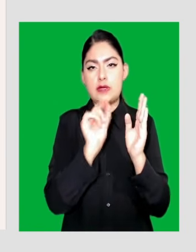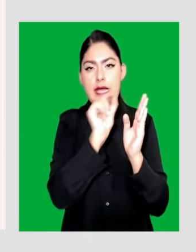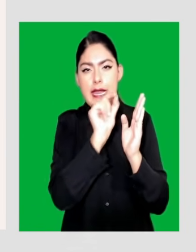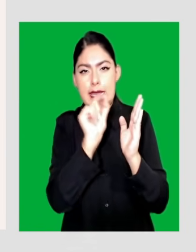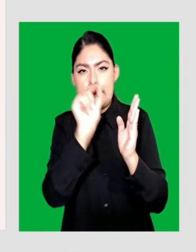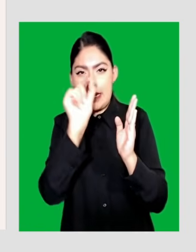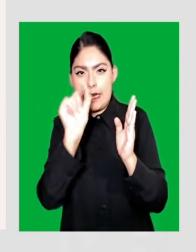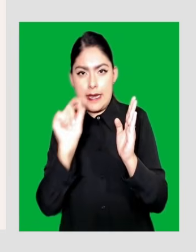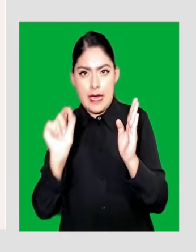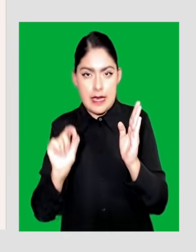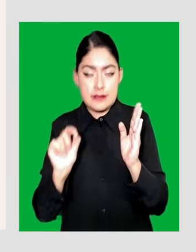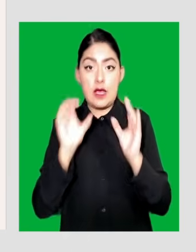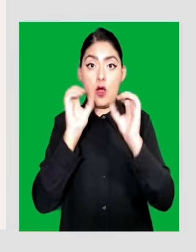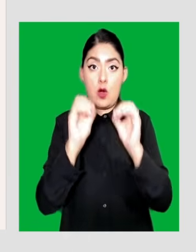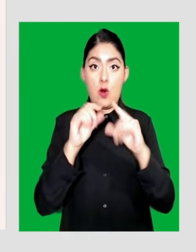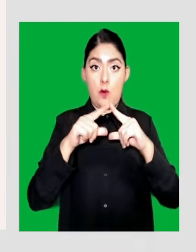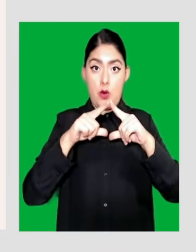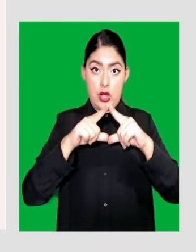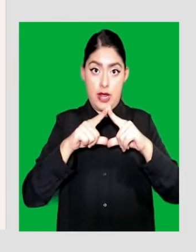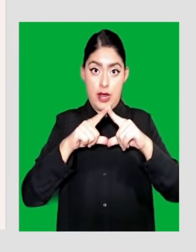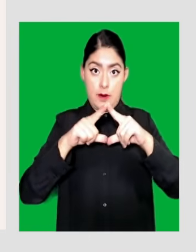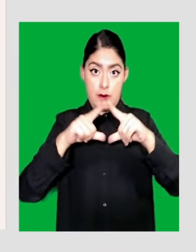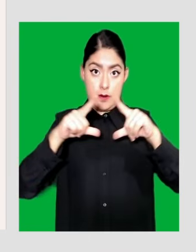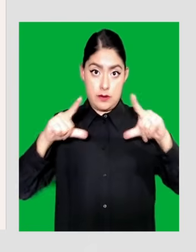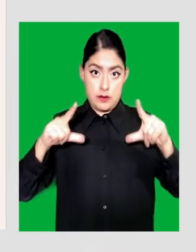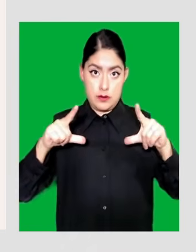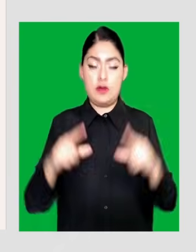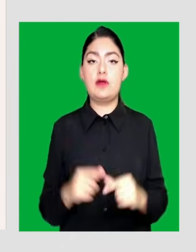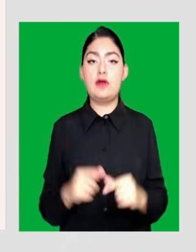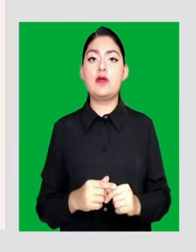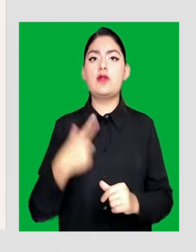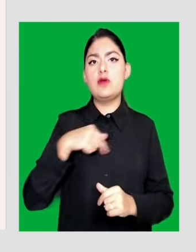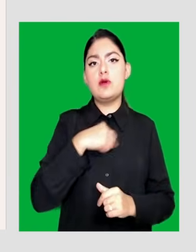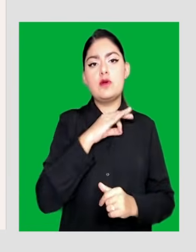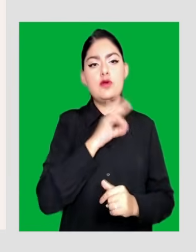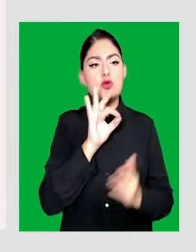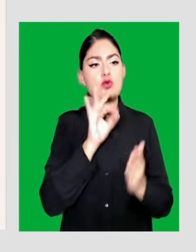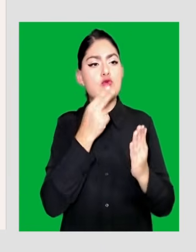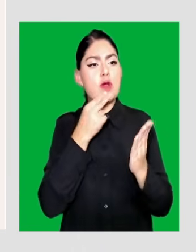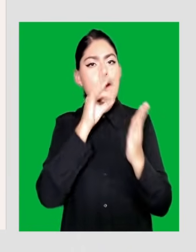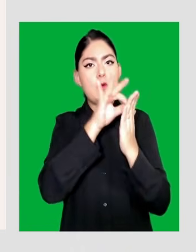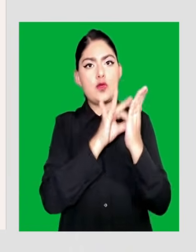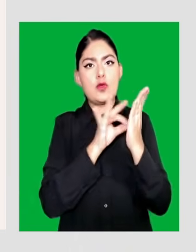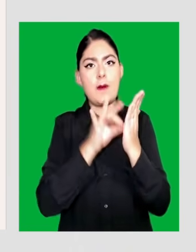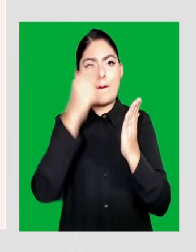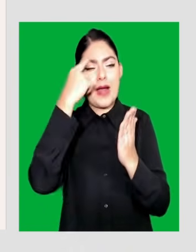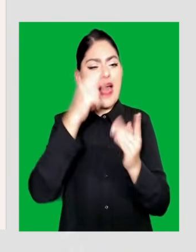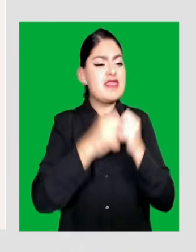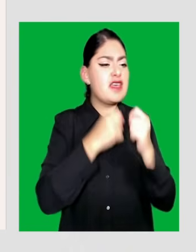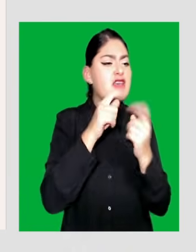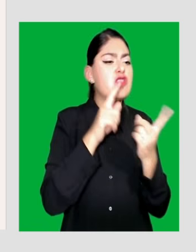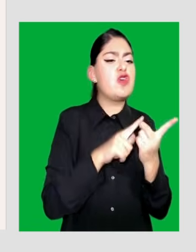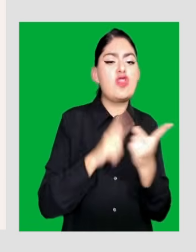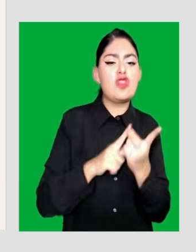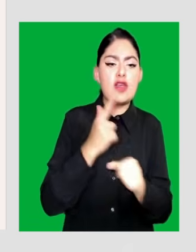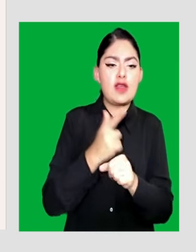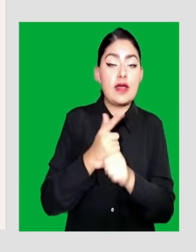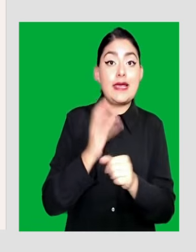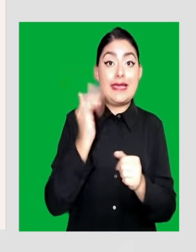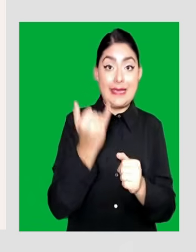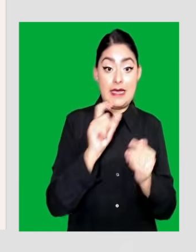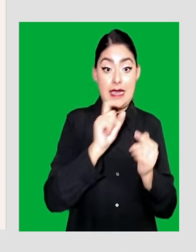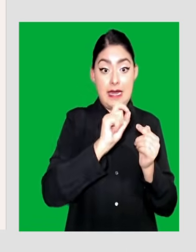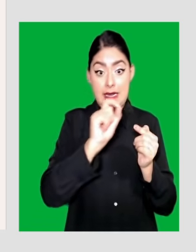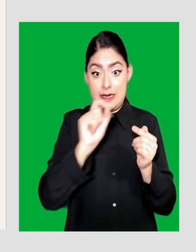mapa. Básicamente hay dos tipos de datos clave que utilizamos. Información vectorial, la cual es una forma